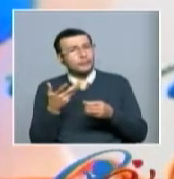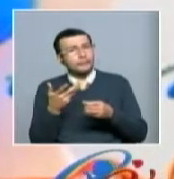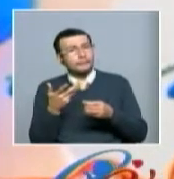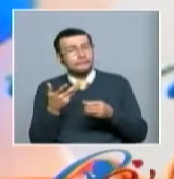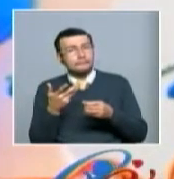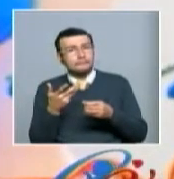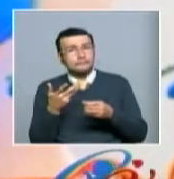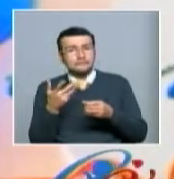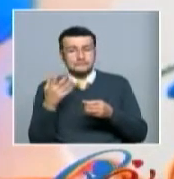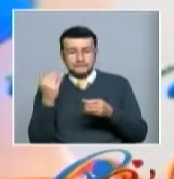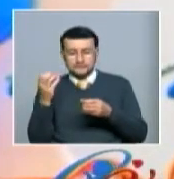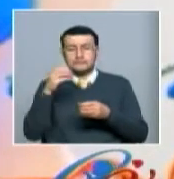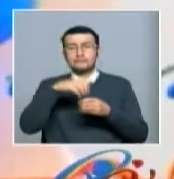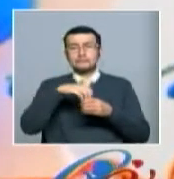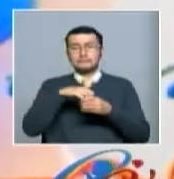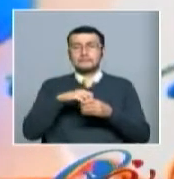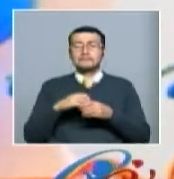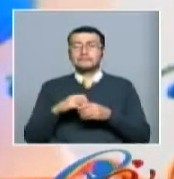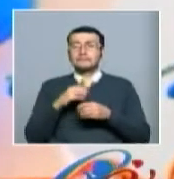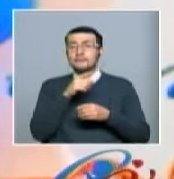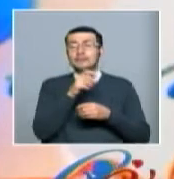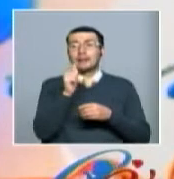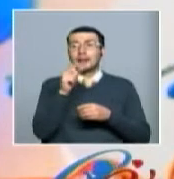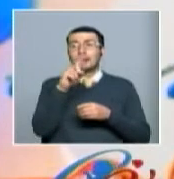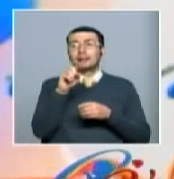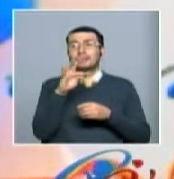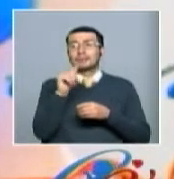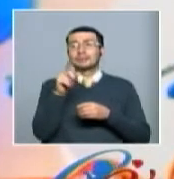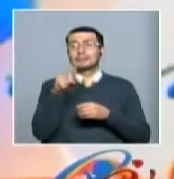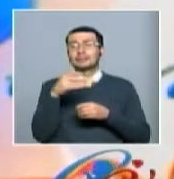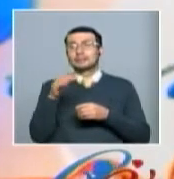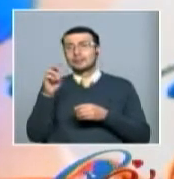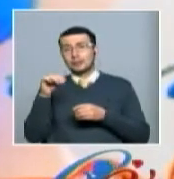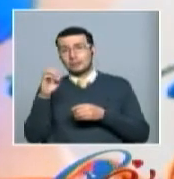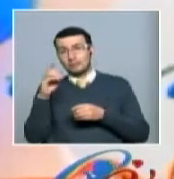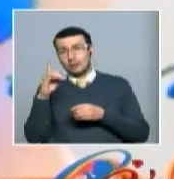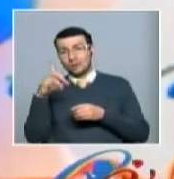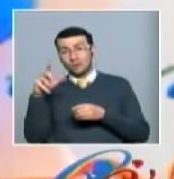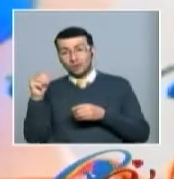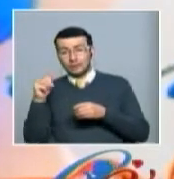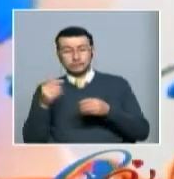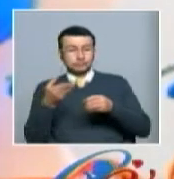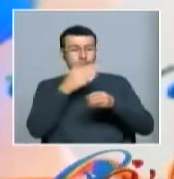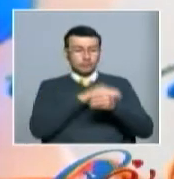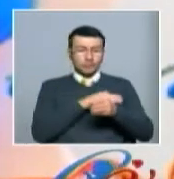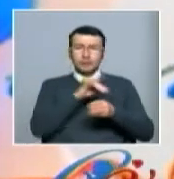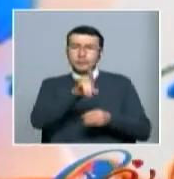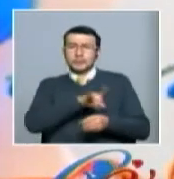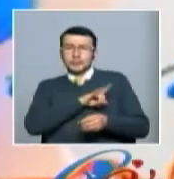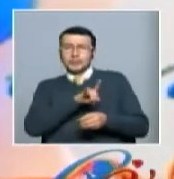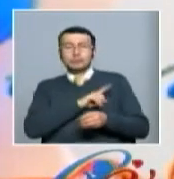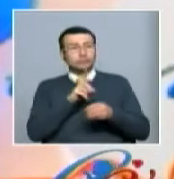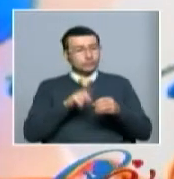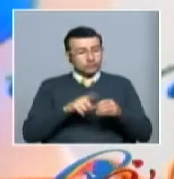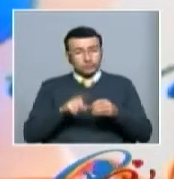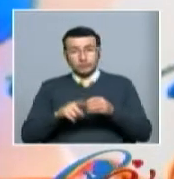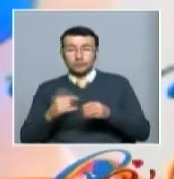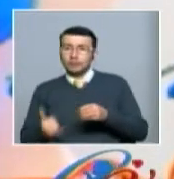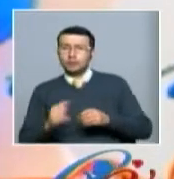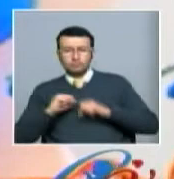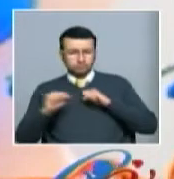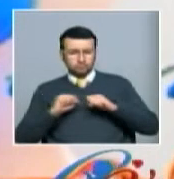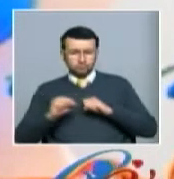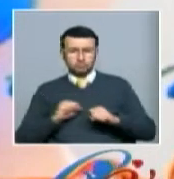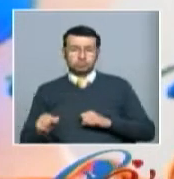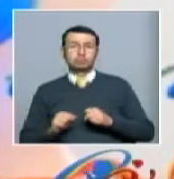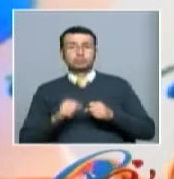Son las astas de la médula. Las astas anteriores que son motoras y las posteriores que reciben fibras, las fibras sensitivas.